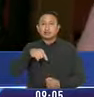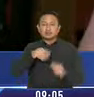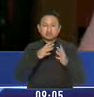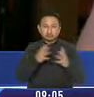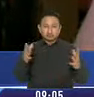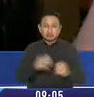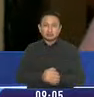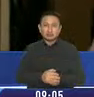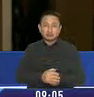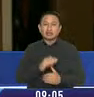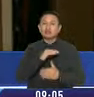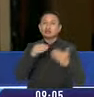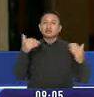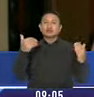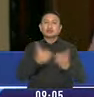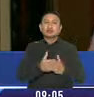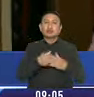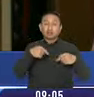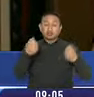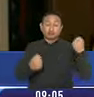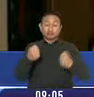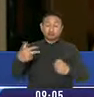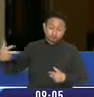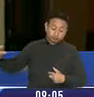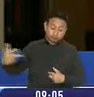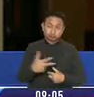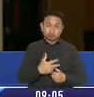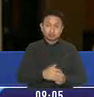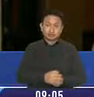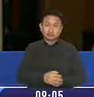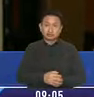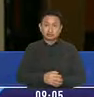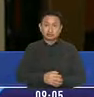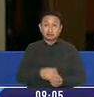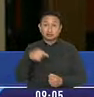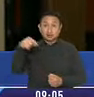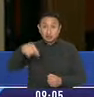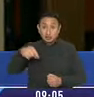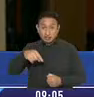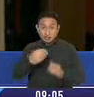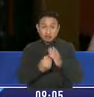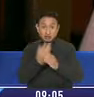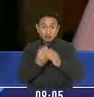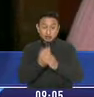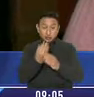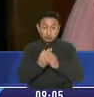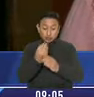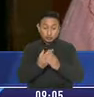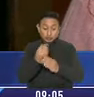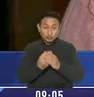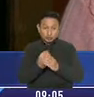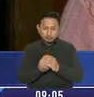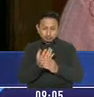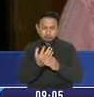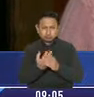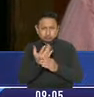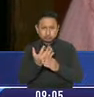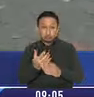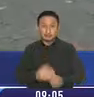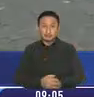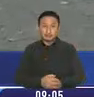Todo, a veces cuando pasan los carros seguidos de ahí al menos. Y es de ahí que está la fuga, porque de ahí sale bastante el